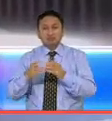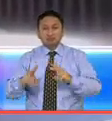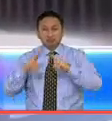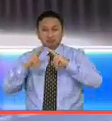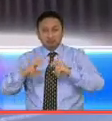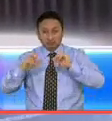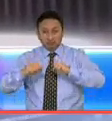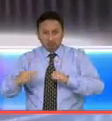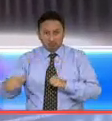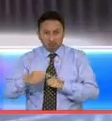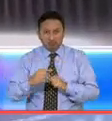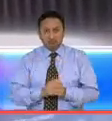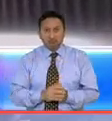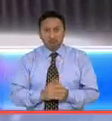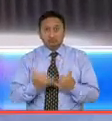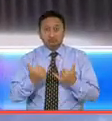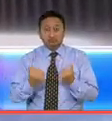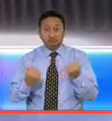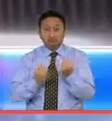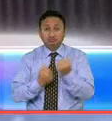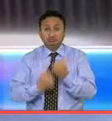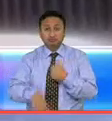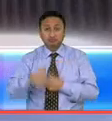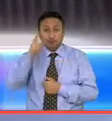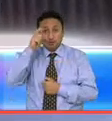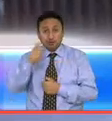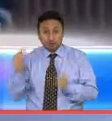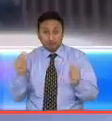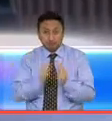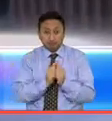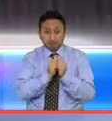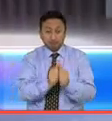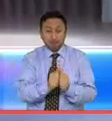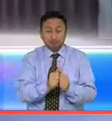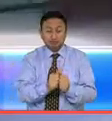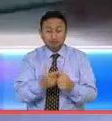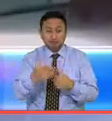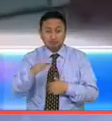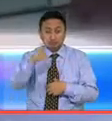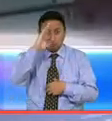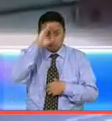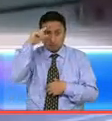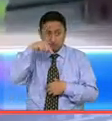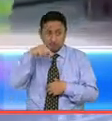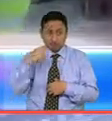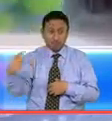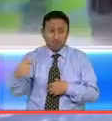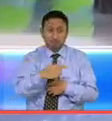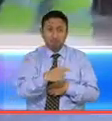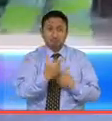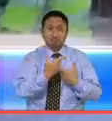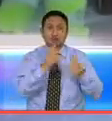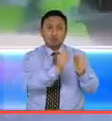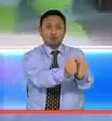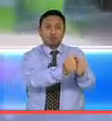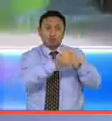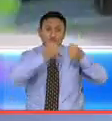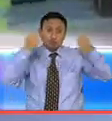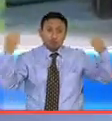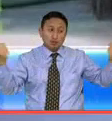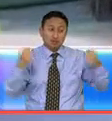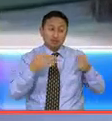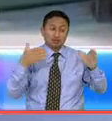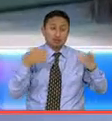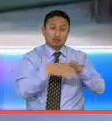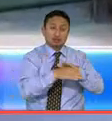tipo de irregularidades, con apoyo de la Fiscalía General del Estado y Criminalística, se dispuso a inspeccionar un contenedor dentro